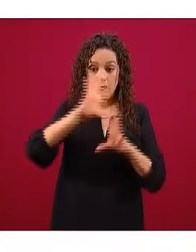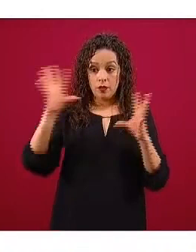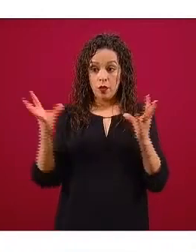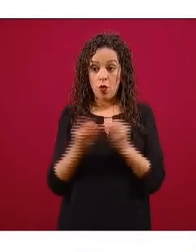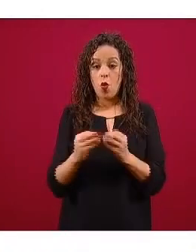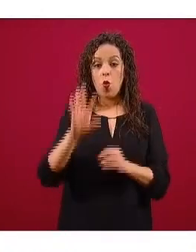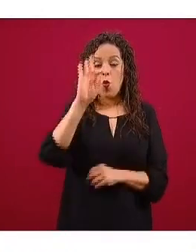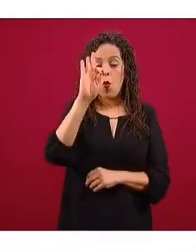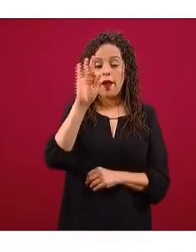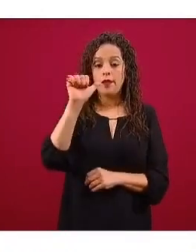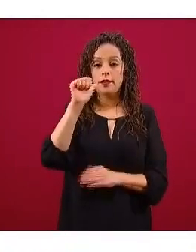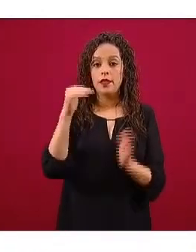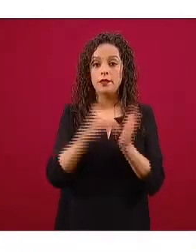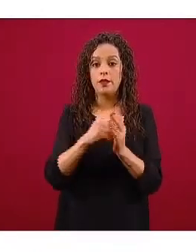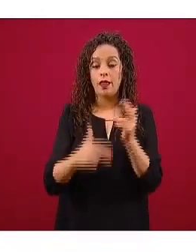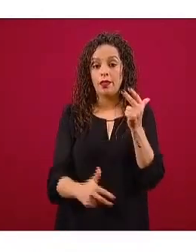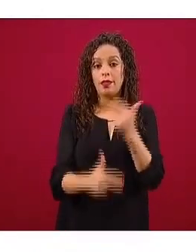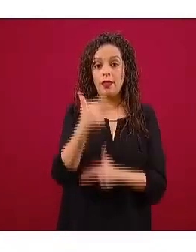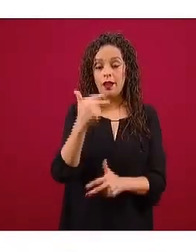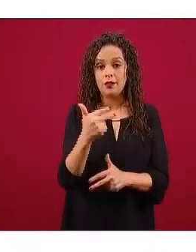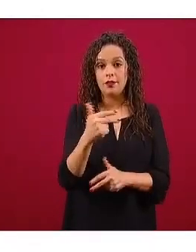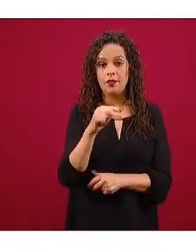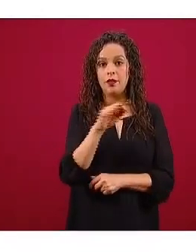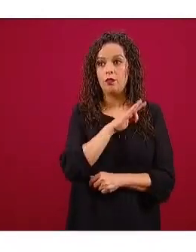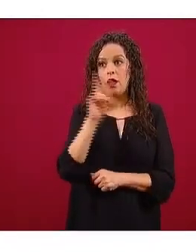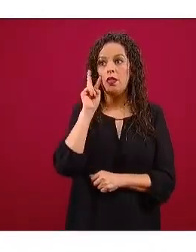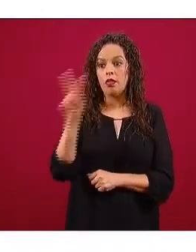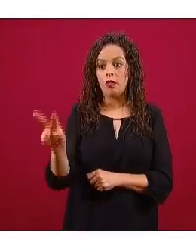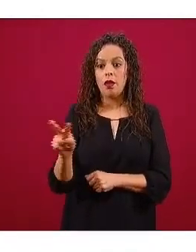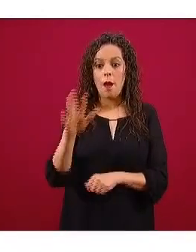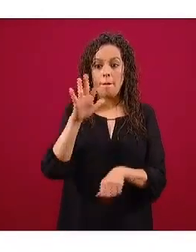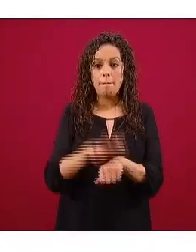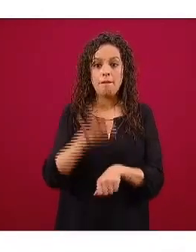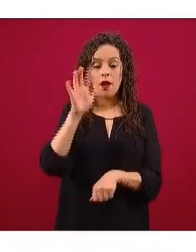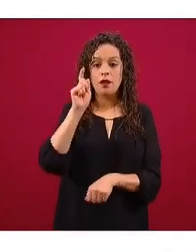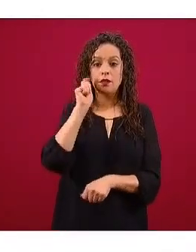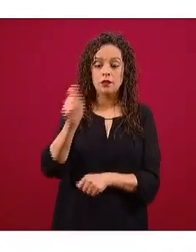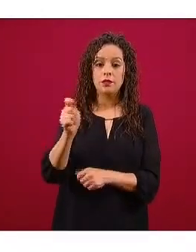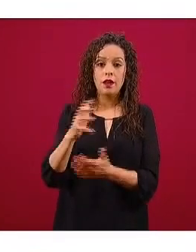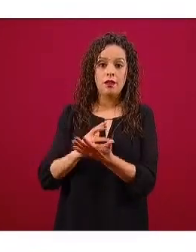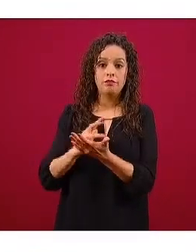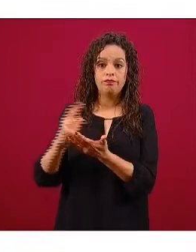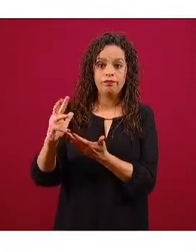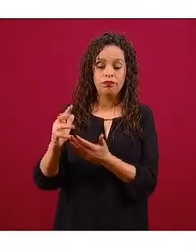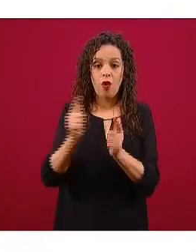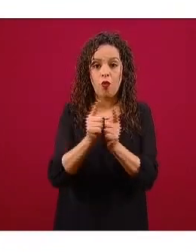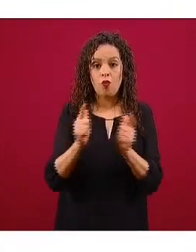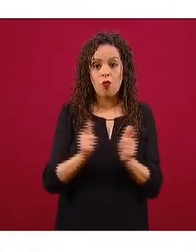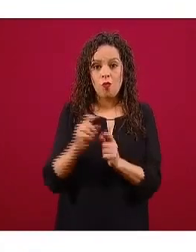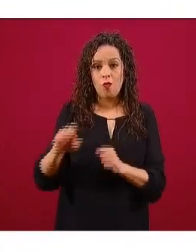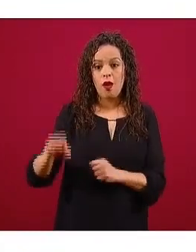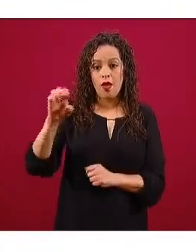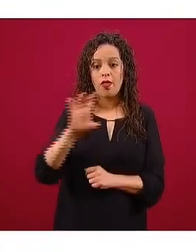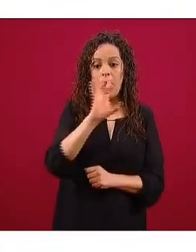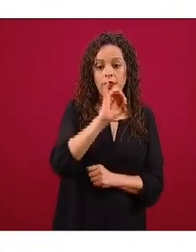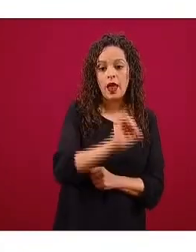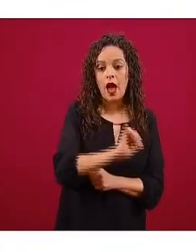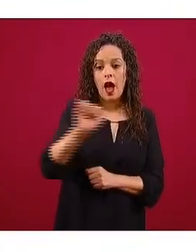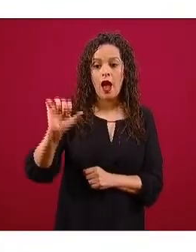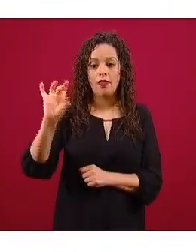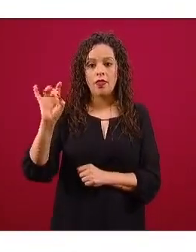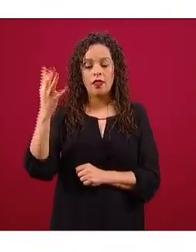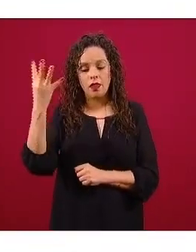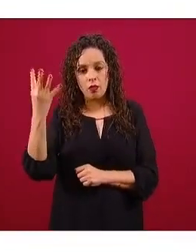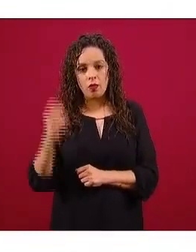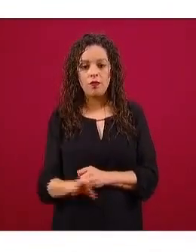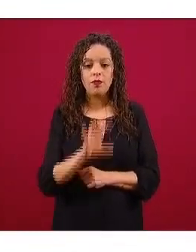46.013. Vemos que prácticamente la principal carga la tenemos en los grupos de edad que van de los 30 a los 34,